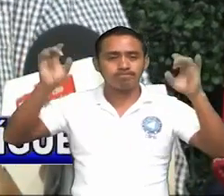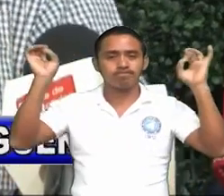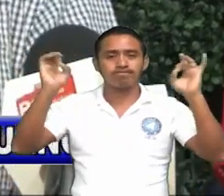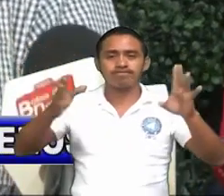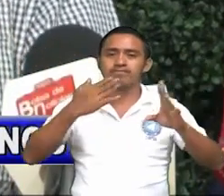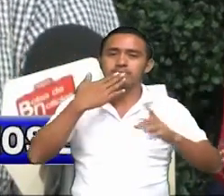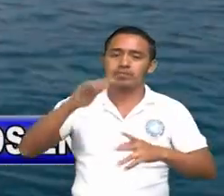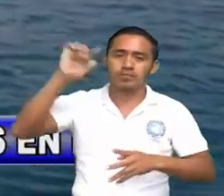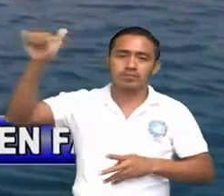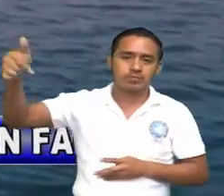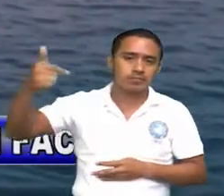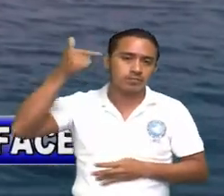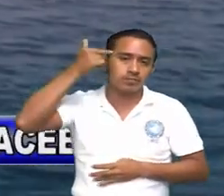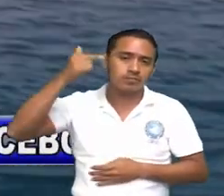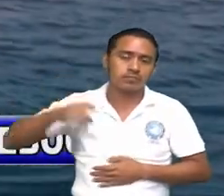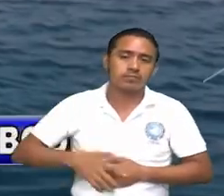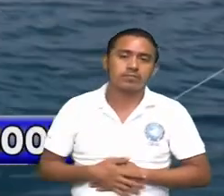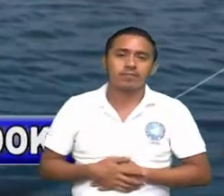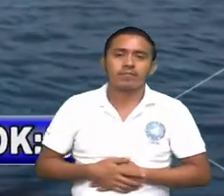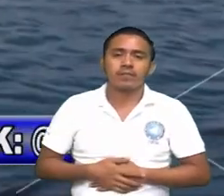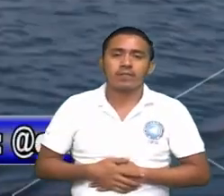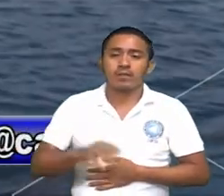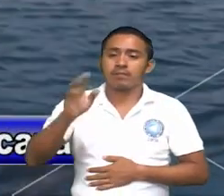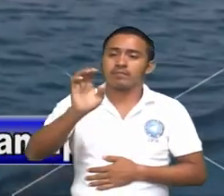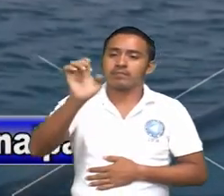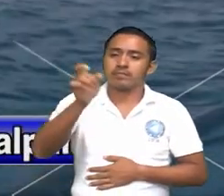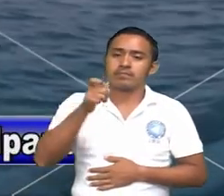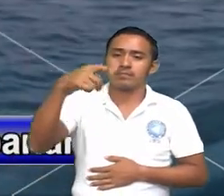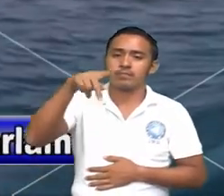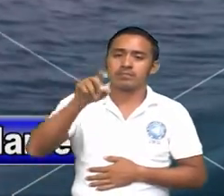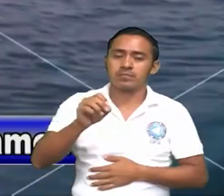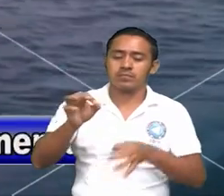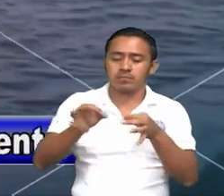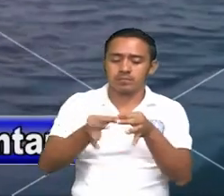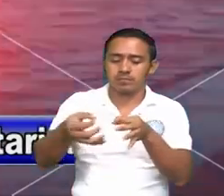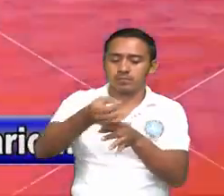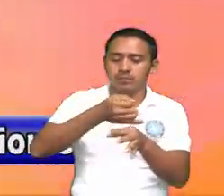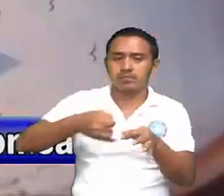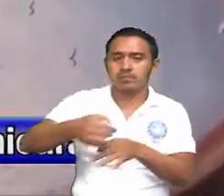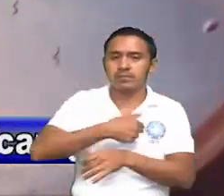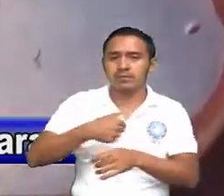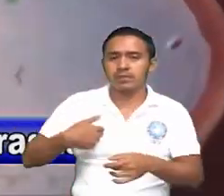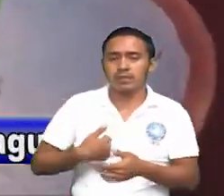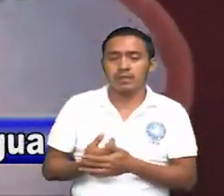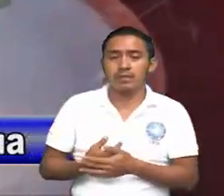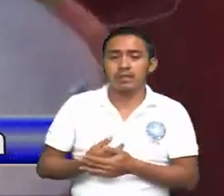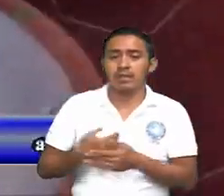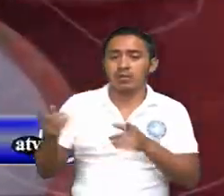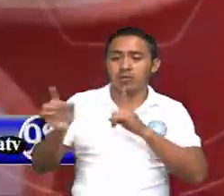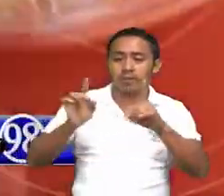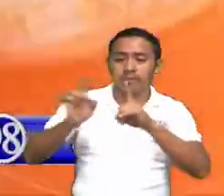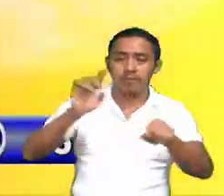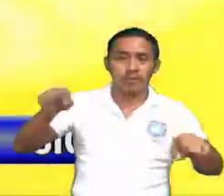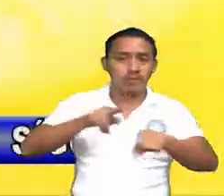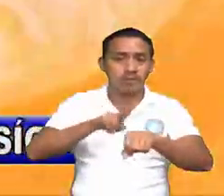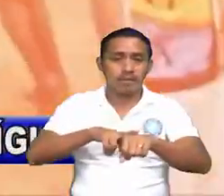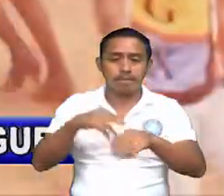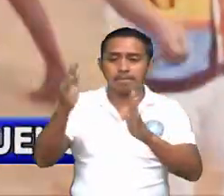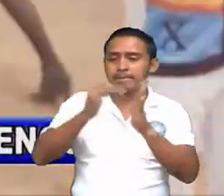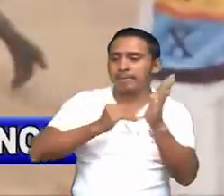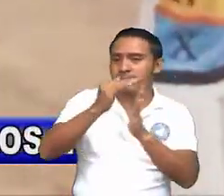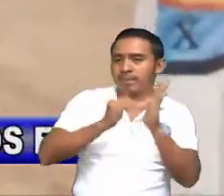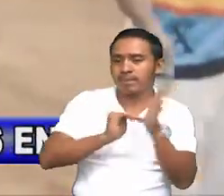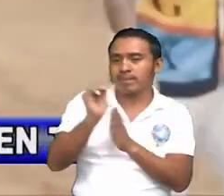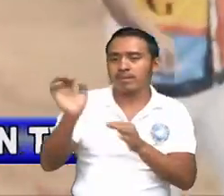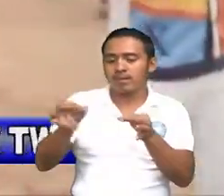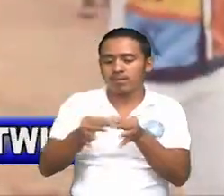nuestro gobierno. En la Expo Ometepe se realizará el concurso nacional Pintando Ometepe. El premio para el